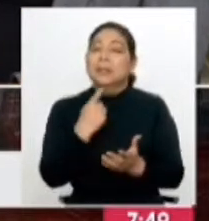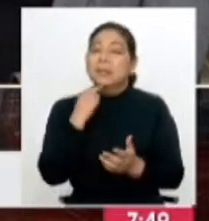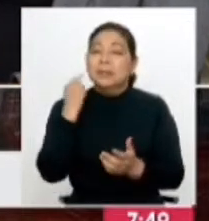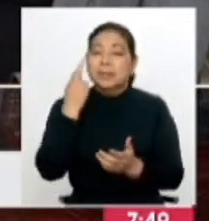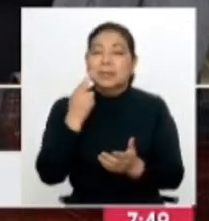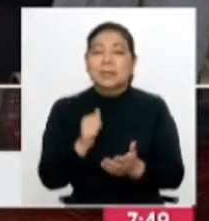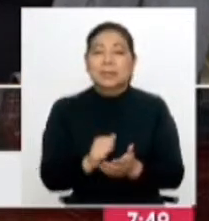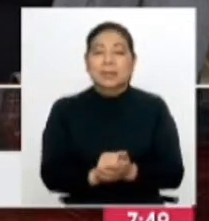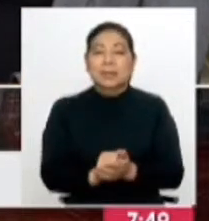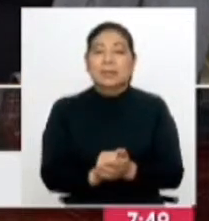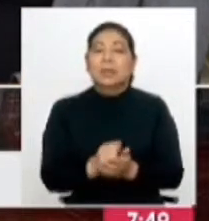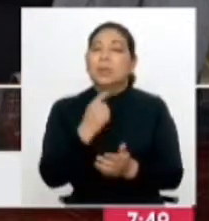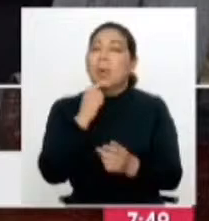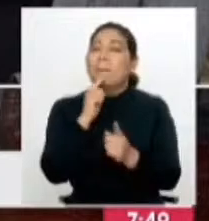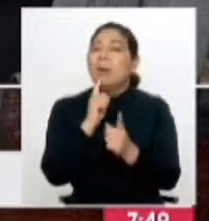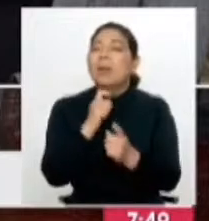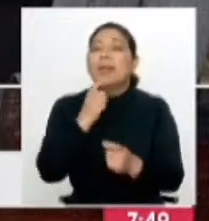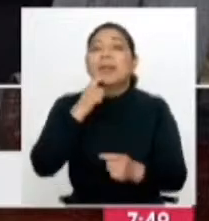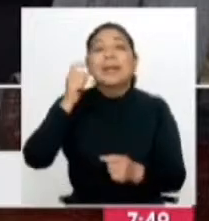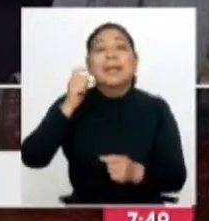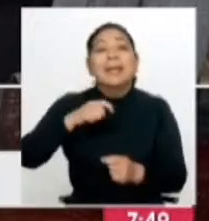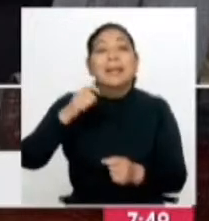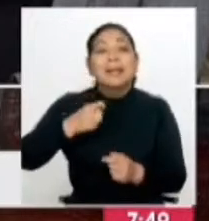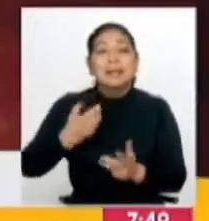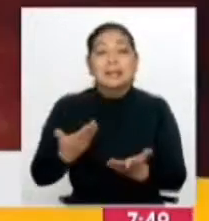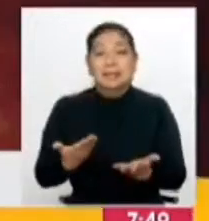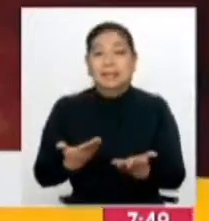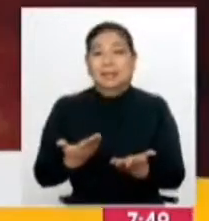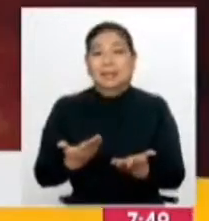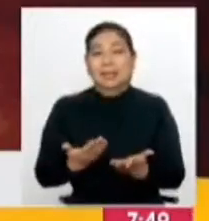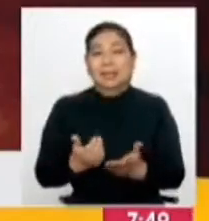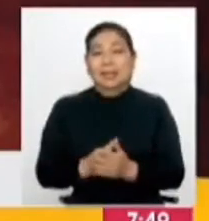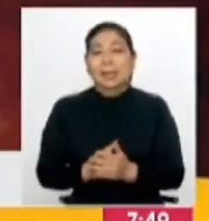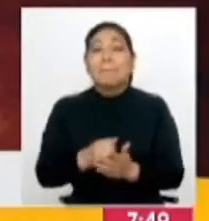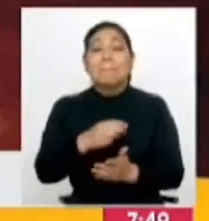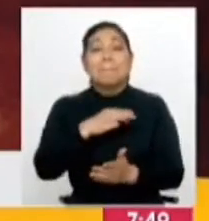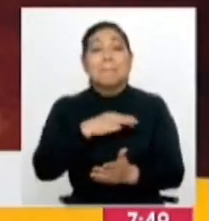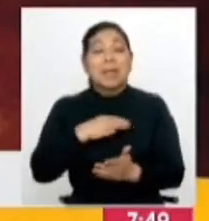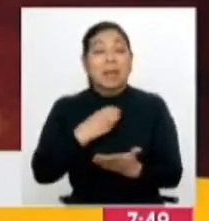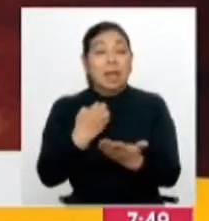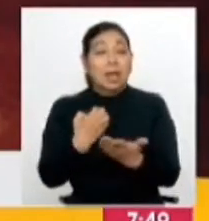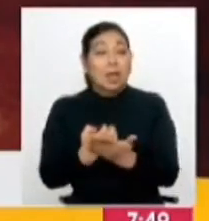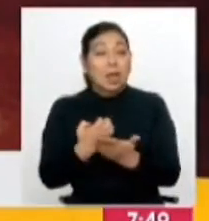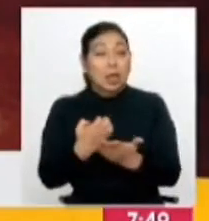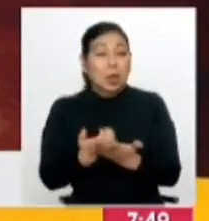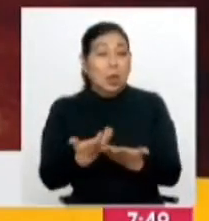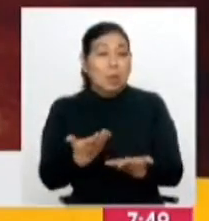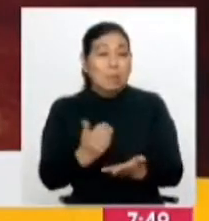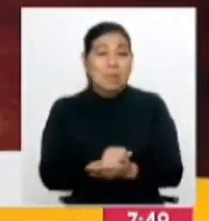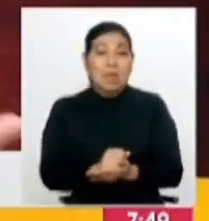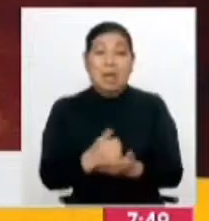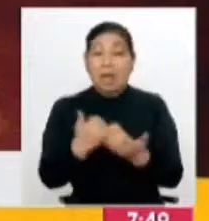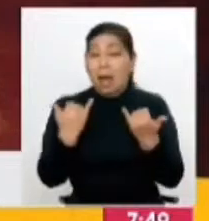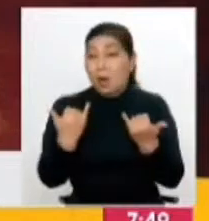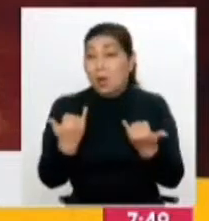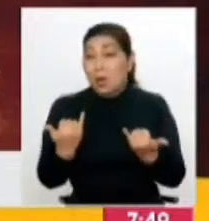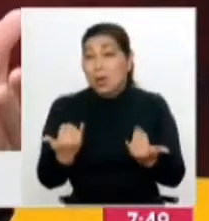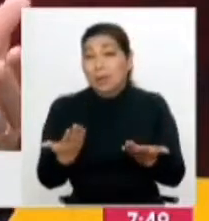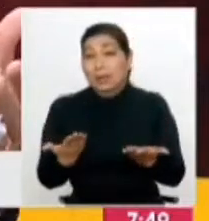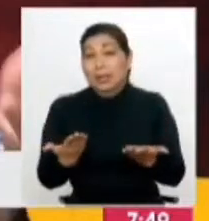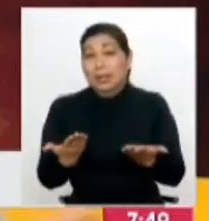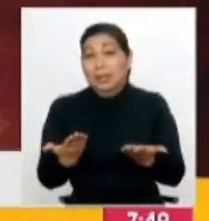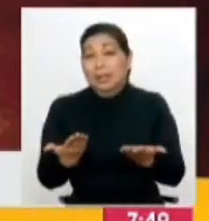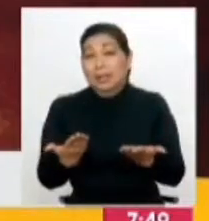esa reflexión, ¿no? Le iba a preguntar qué necesitaría, digamos, del Ministerio de Economía. Ahora, por cierto,